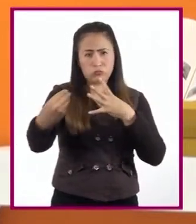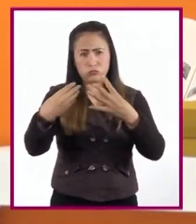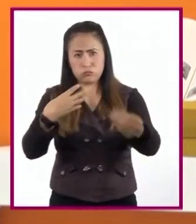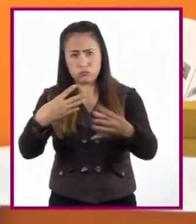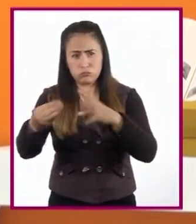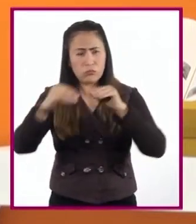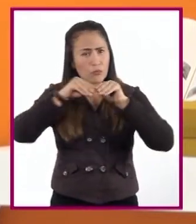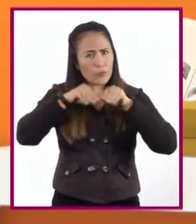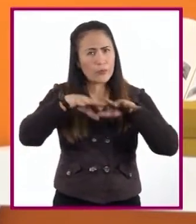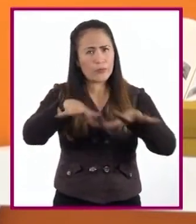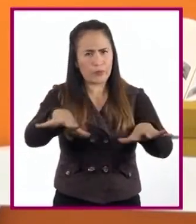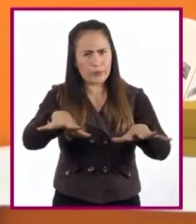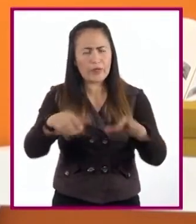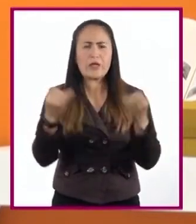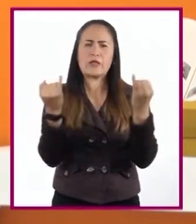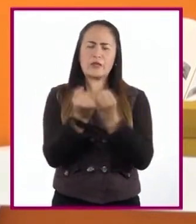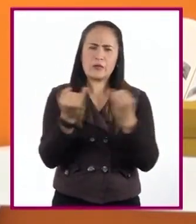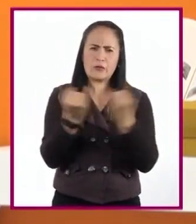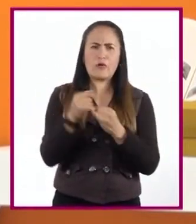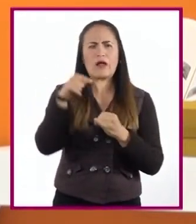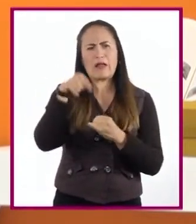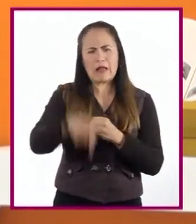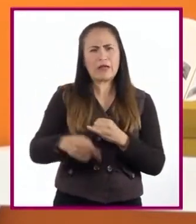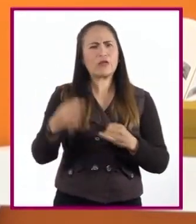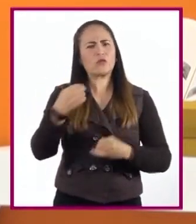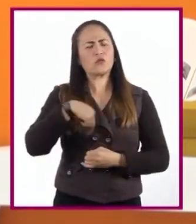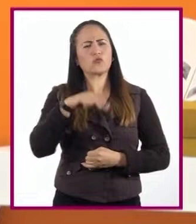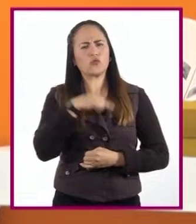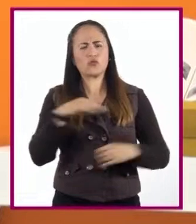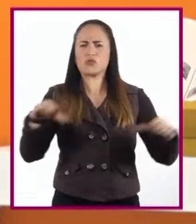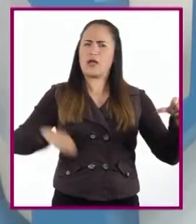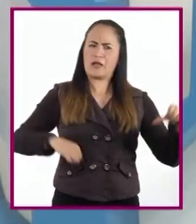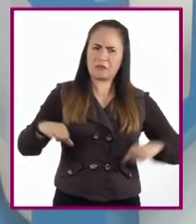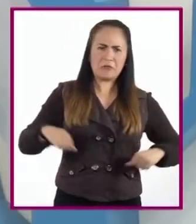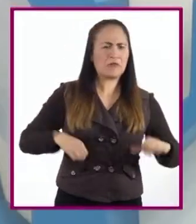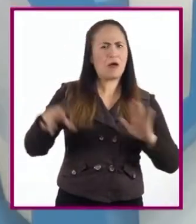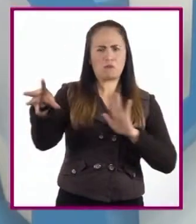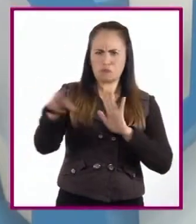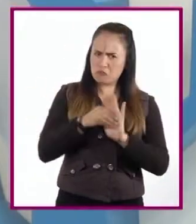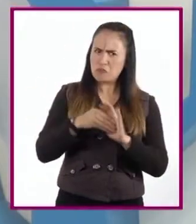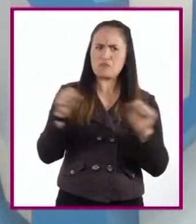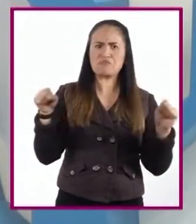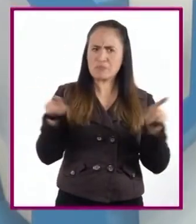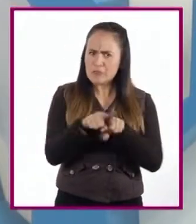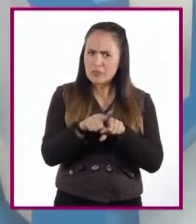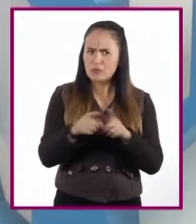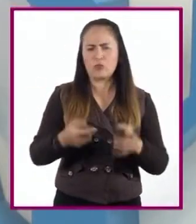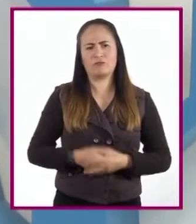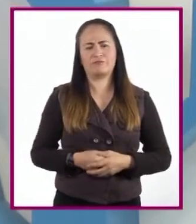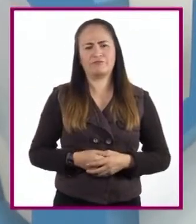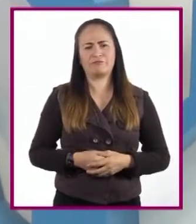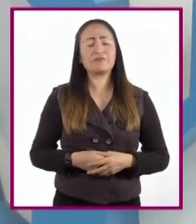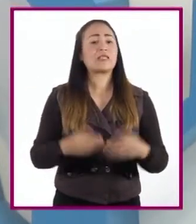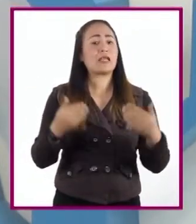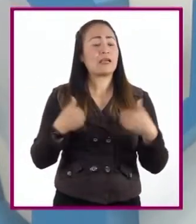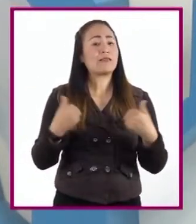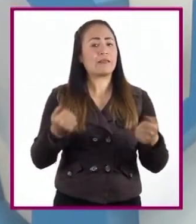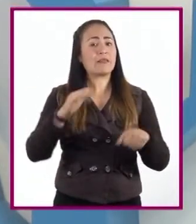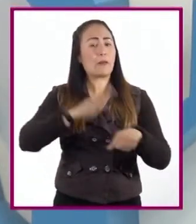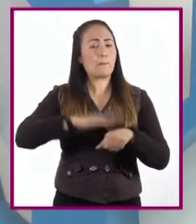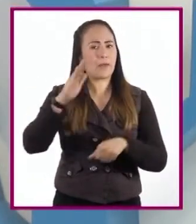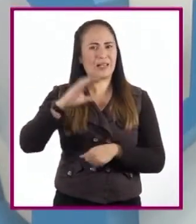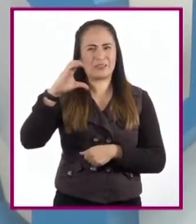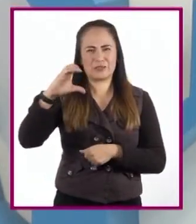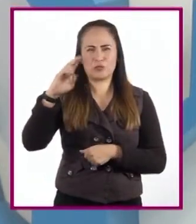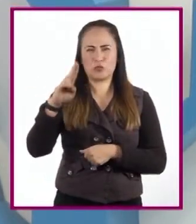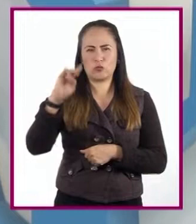y han dejado clara huella en muchas de nuestras actividades cotidianas. Para ir entendiendo un poco más sobre Cuicuilco y